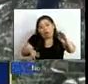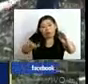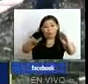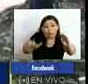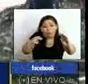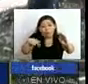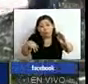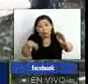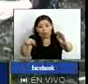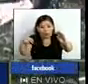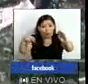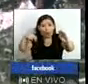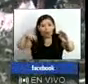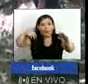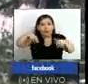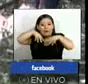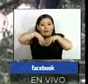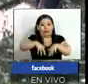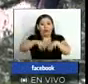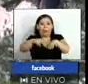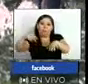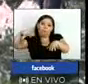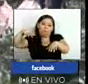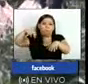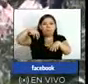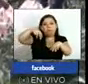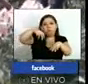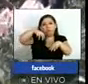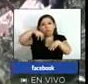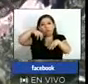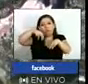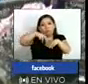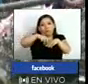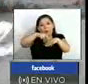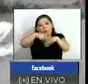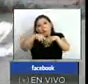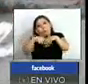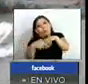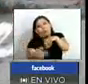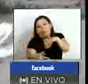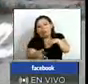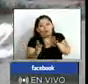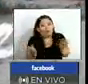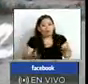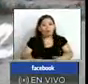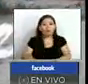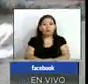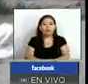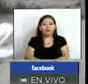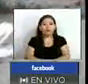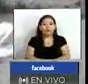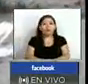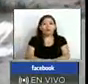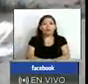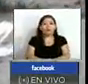en el afán de cruzar el río, quizás se fue a la poza y ya no salió.